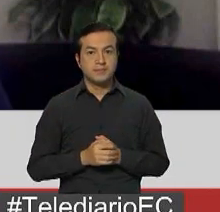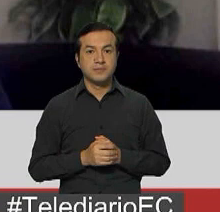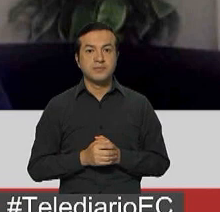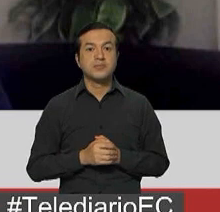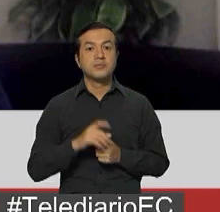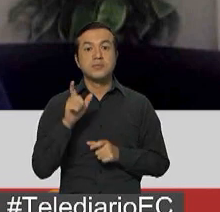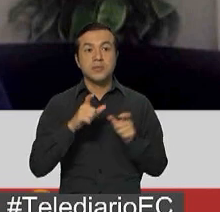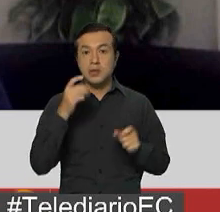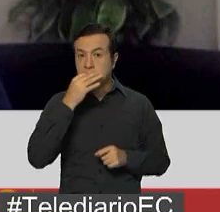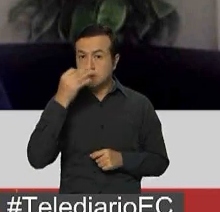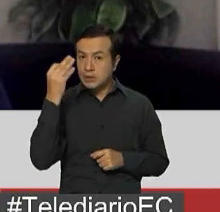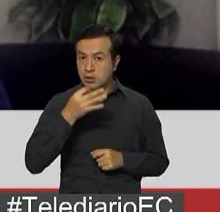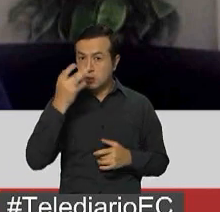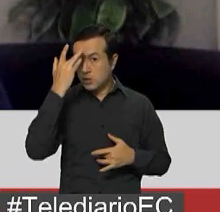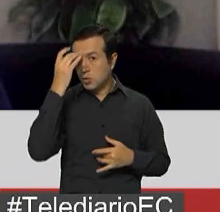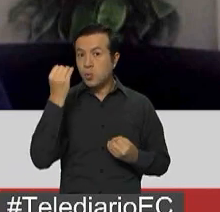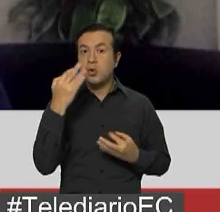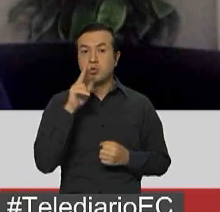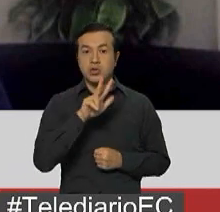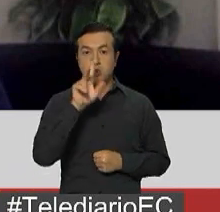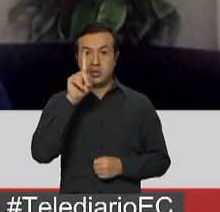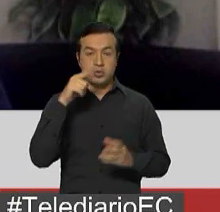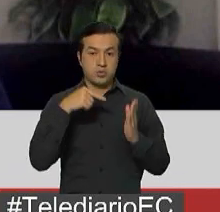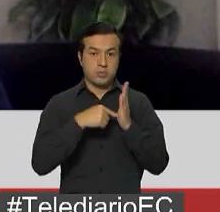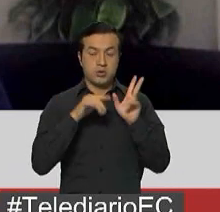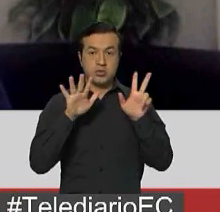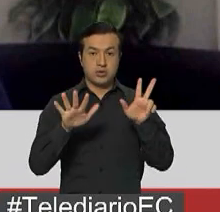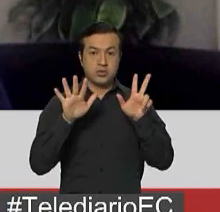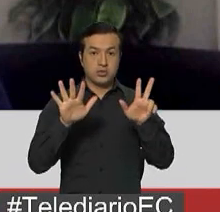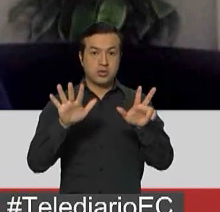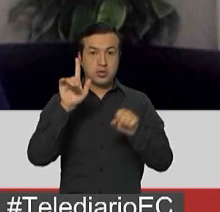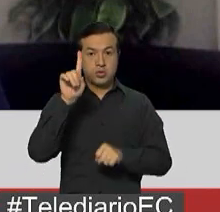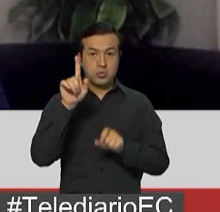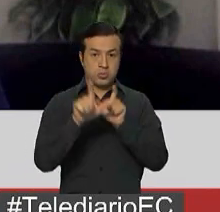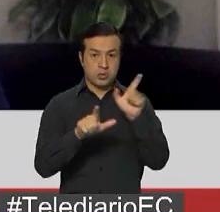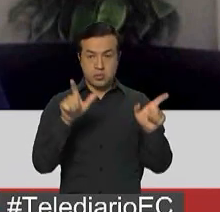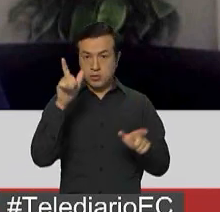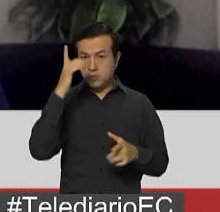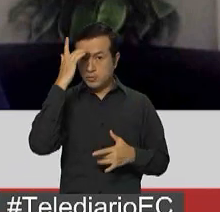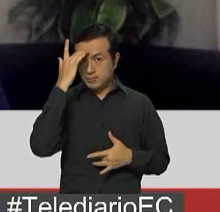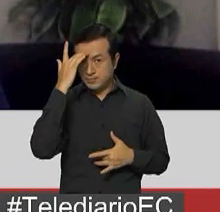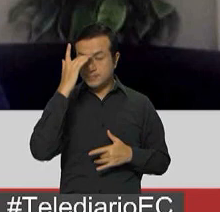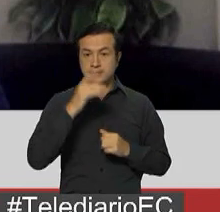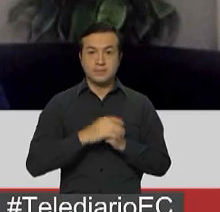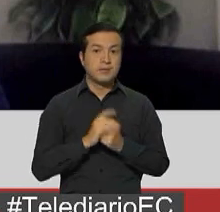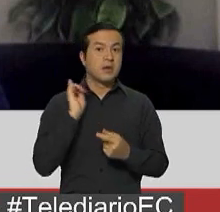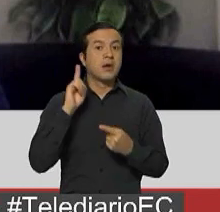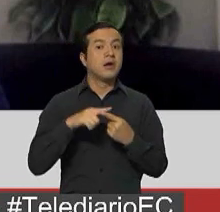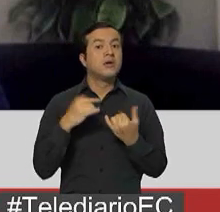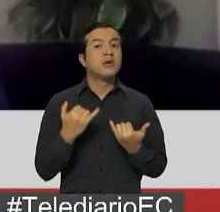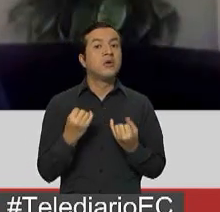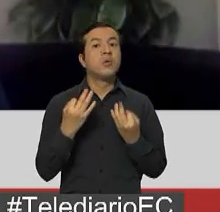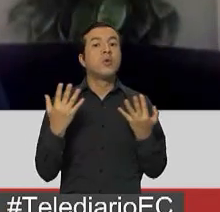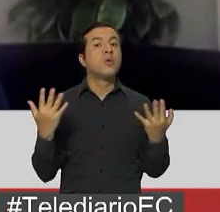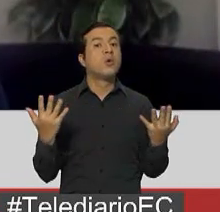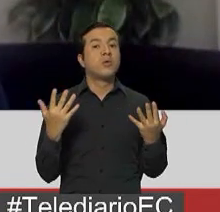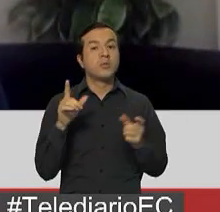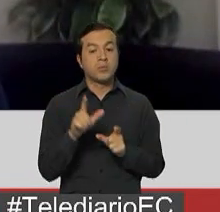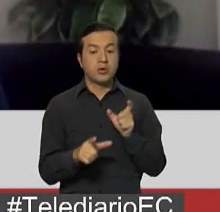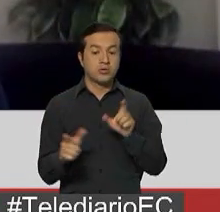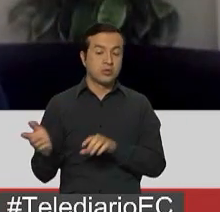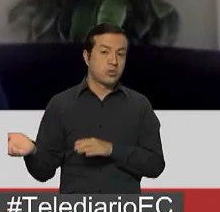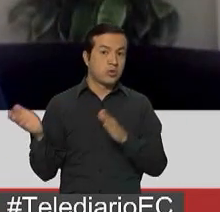confirmados tenemos 31 mil 881 casos hasta ahora en el número de